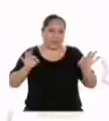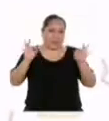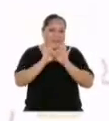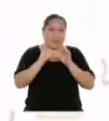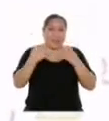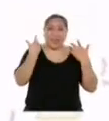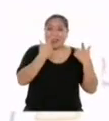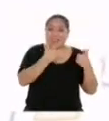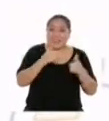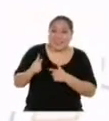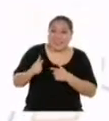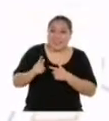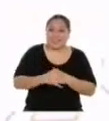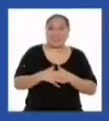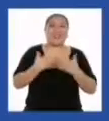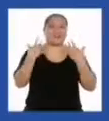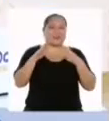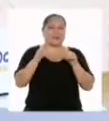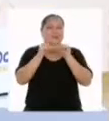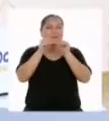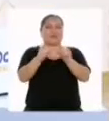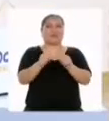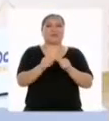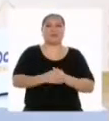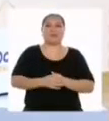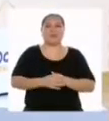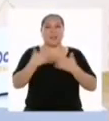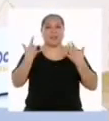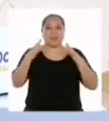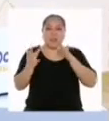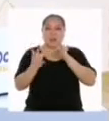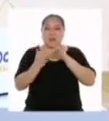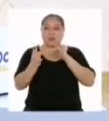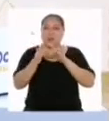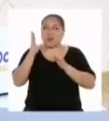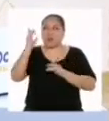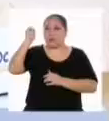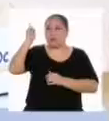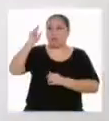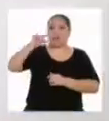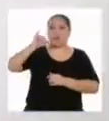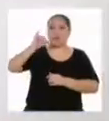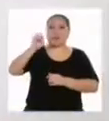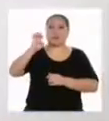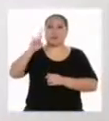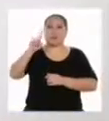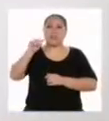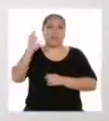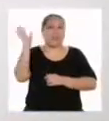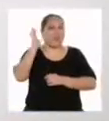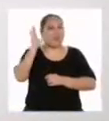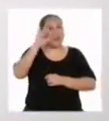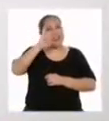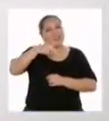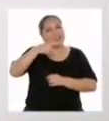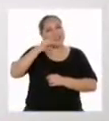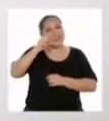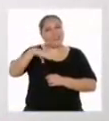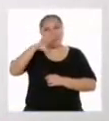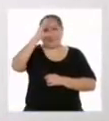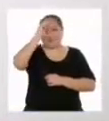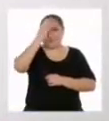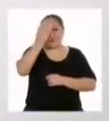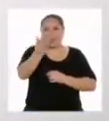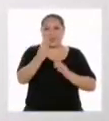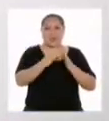y listos? Continuemos. Ya estamos conectados con la profesora Gisela, ¿cierto? Hola Jonathan, chicas y chicos en